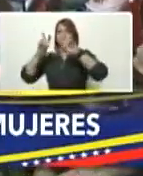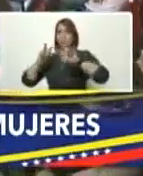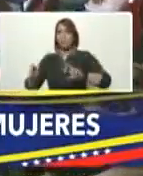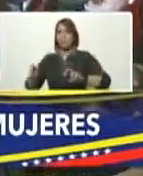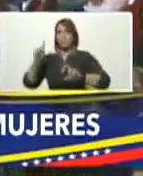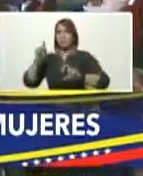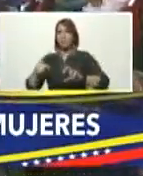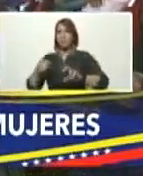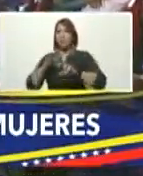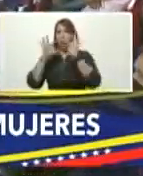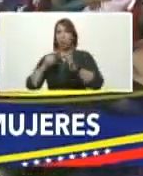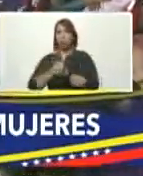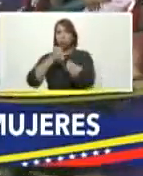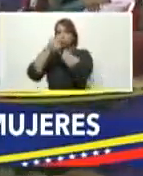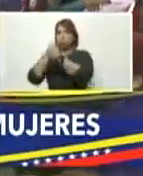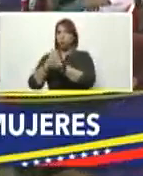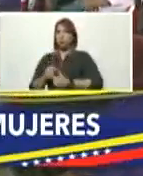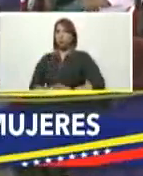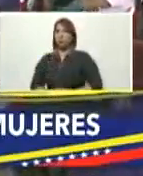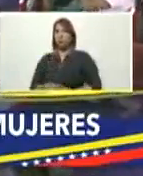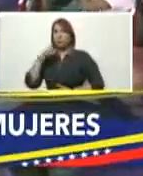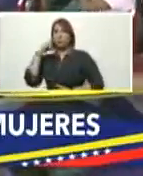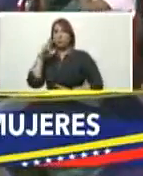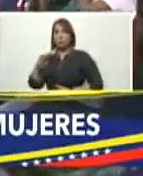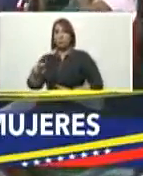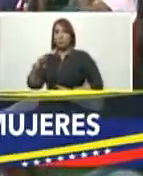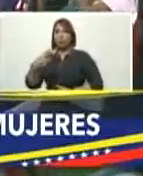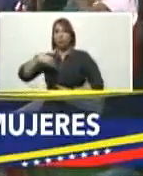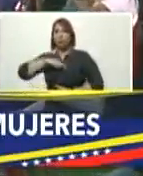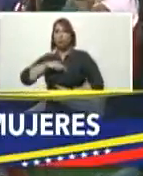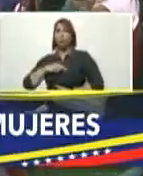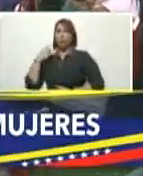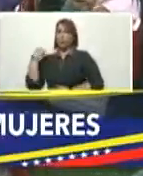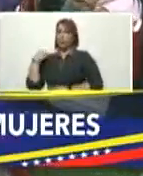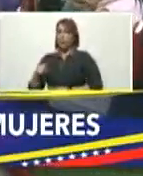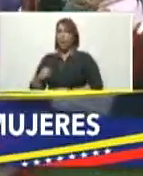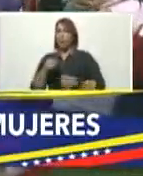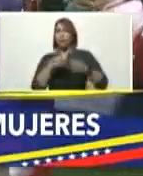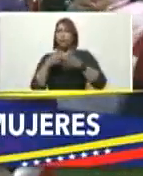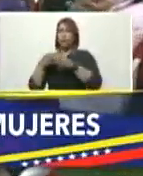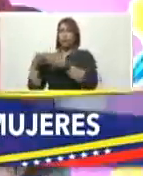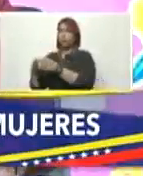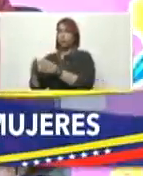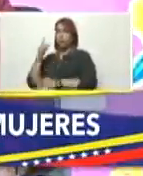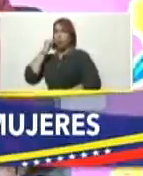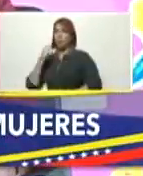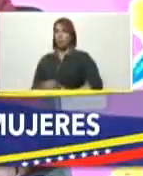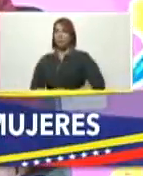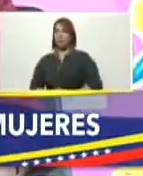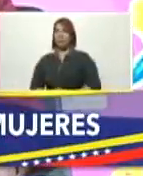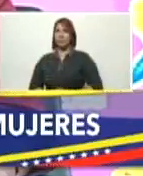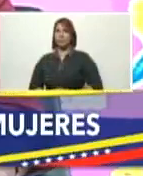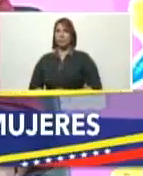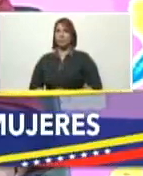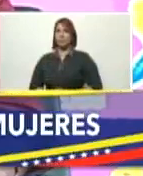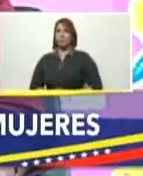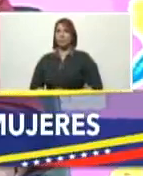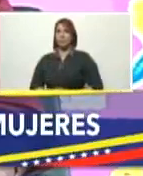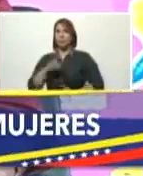manera amorosa la visión que debemos ponerle a la organización de las mujeres.